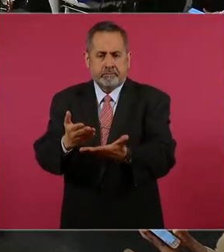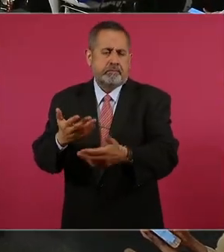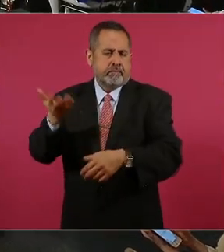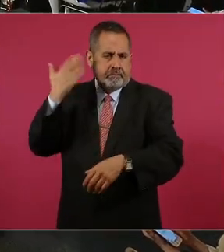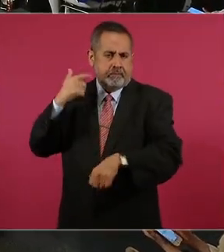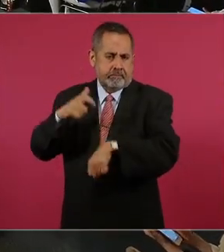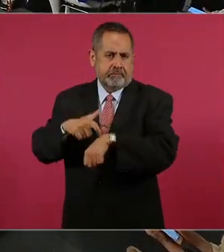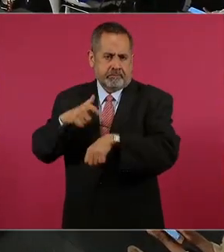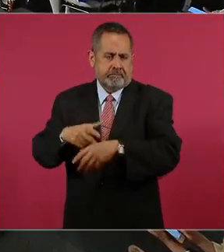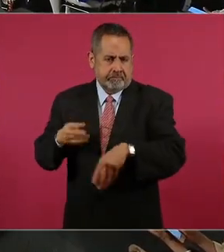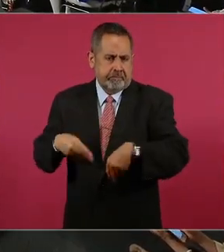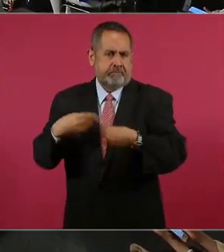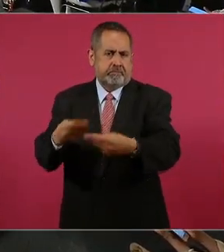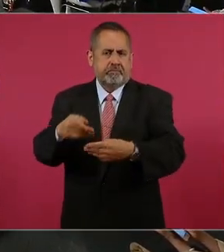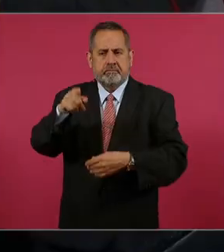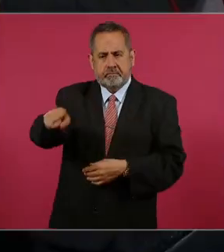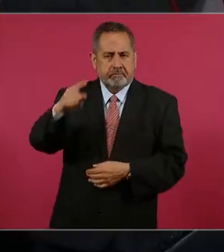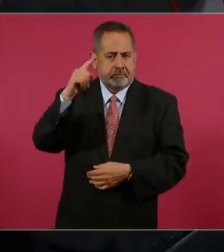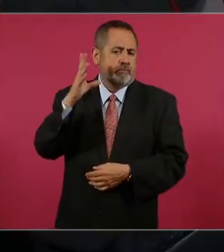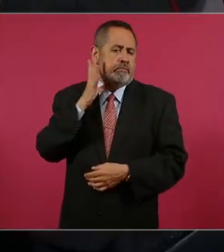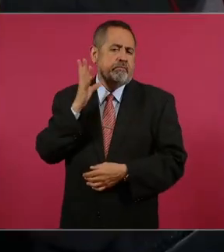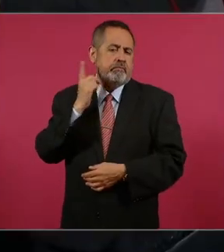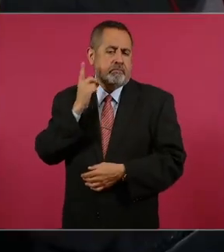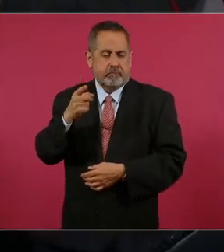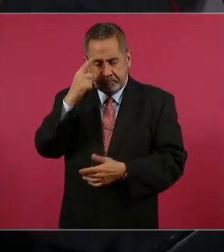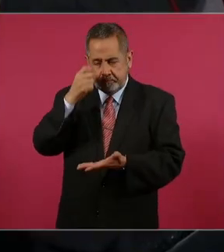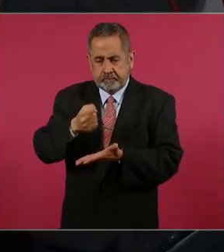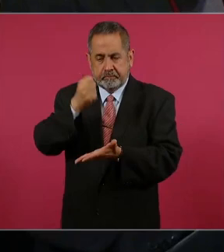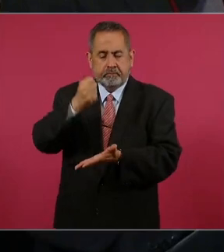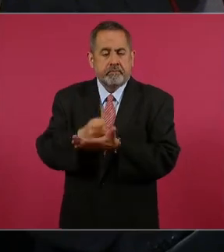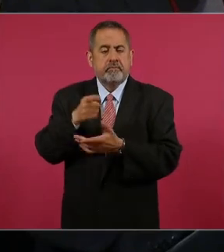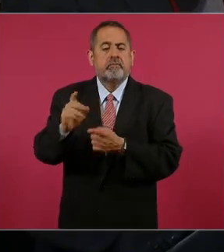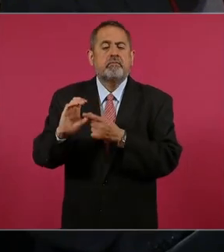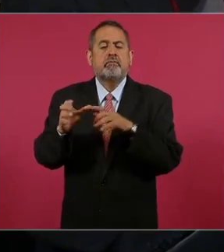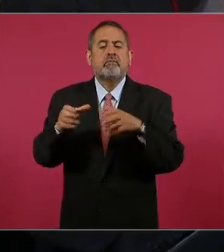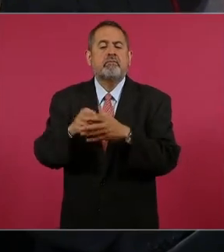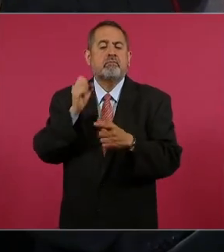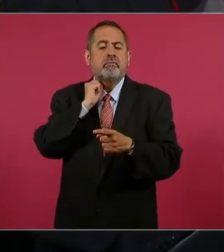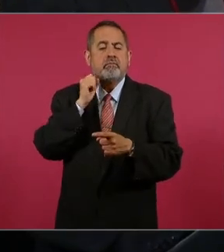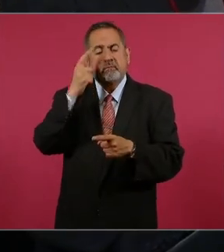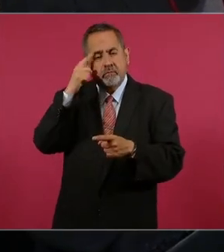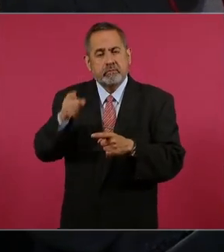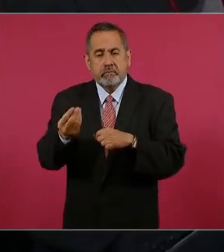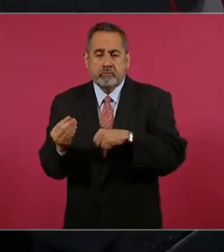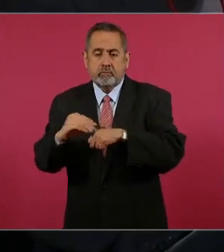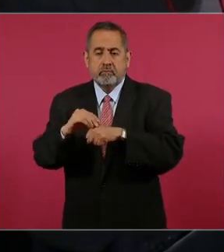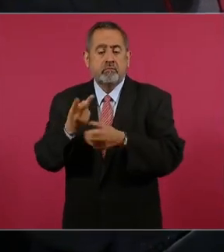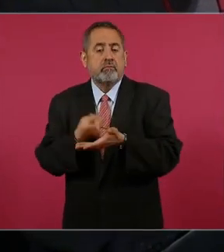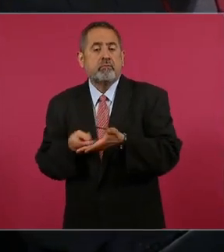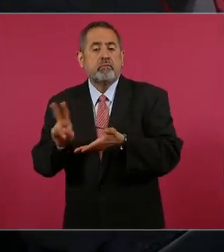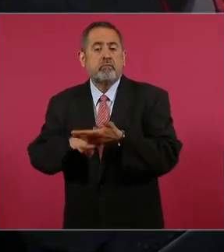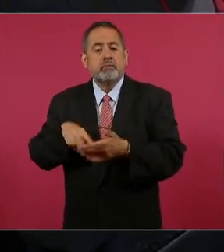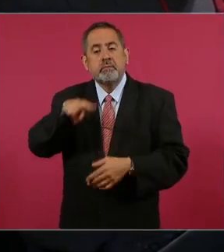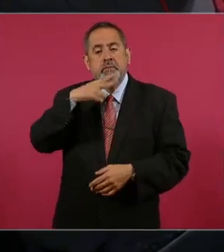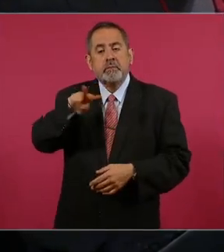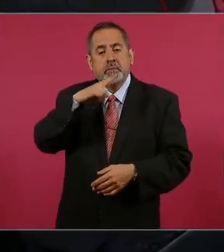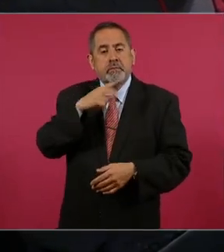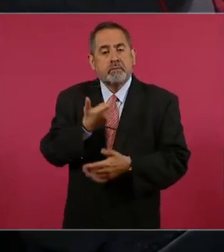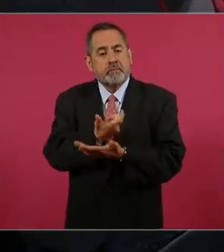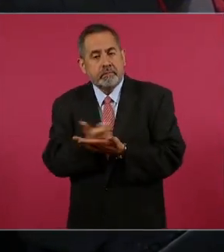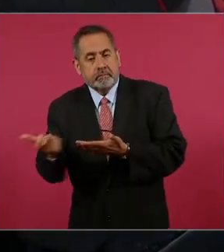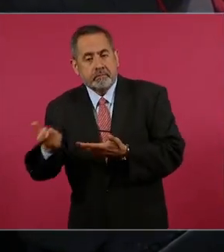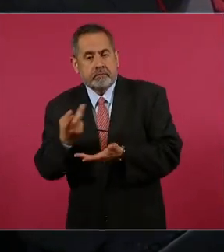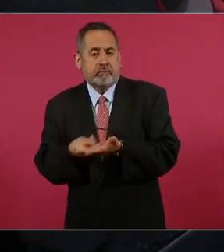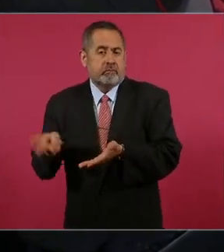en el Congreso un dictamen por ejemplo que aprobaron en comisiones del Senado para aumentar al doble el aguinaldo a